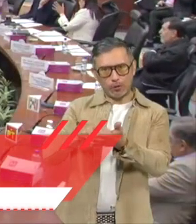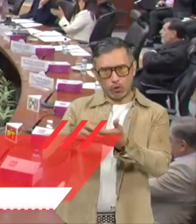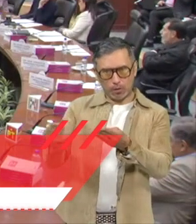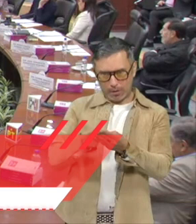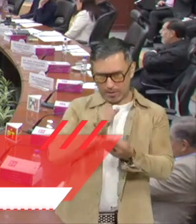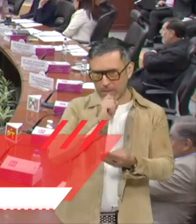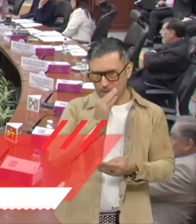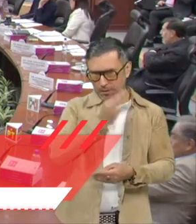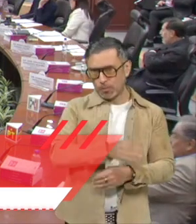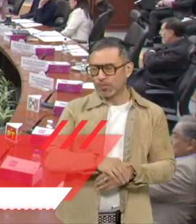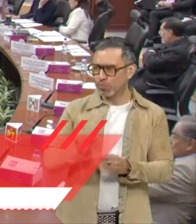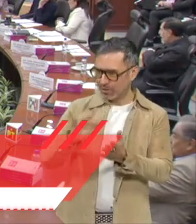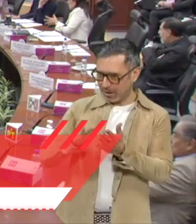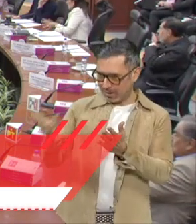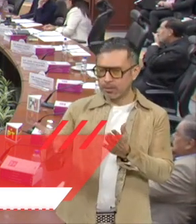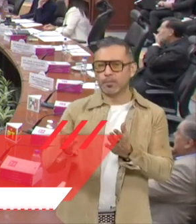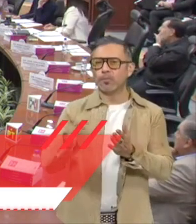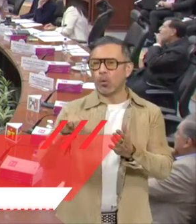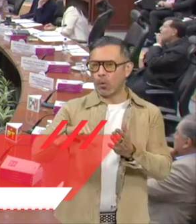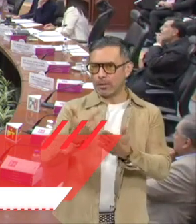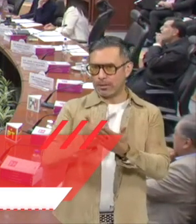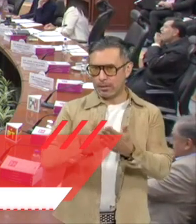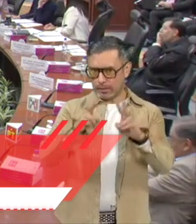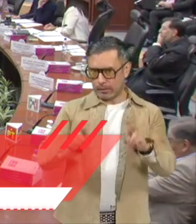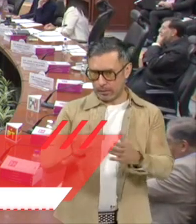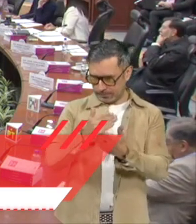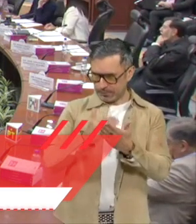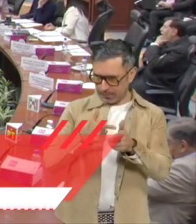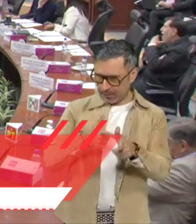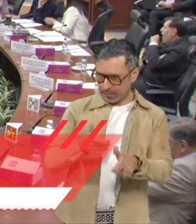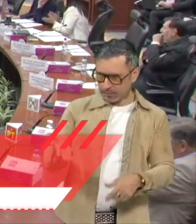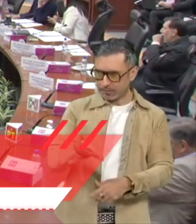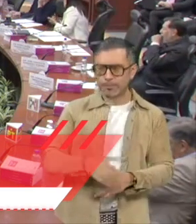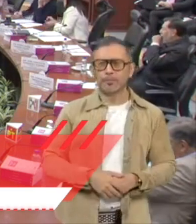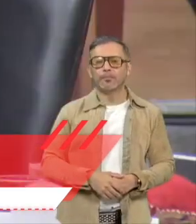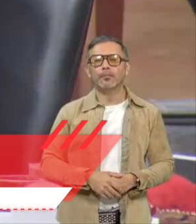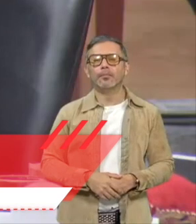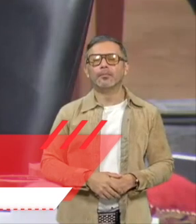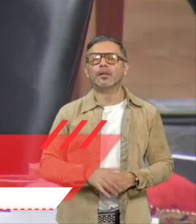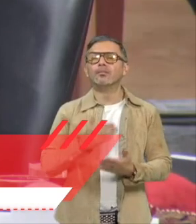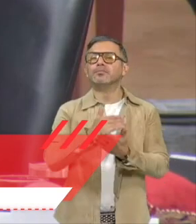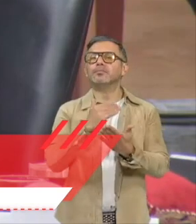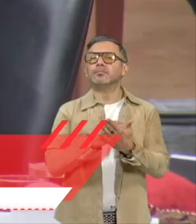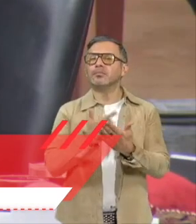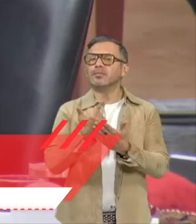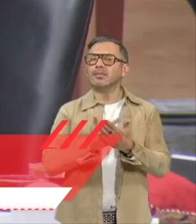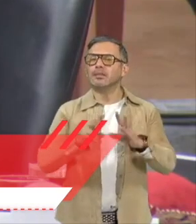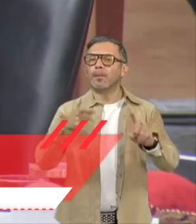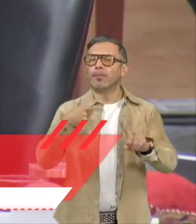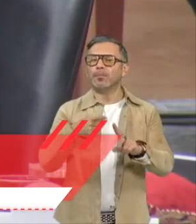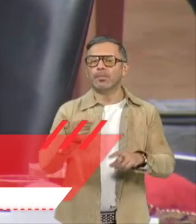pronunciamientos emitidos por el funcionario durante dos eventos celebrados en las entidades de Guerrero y Puebla los días 17 y